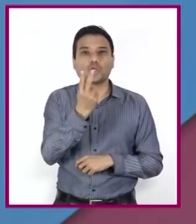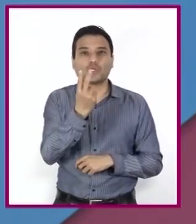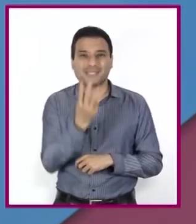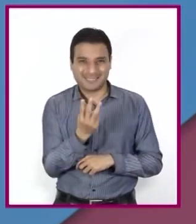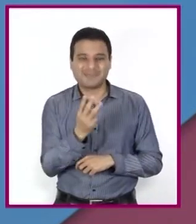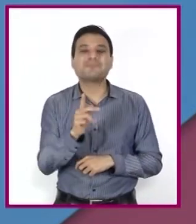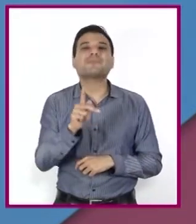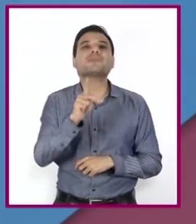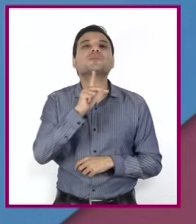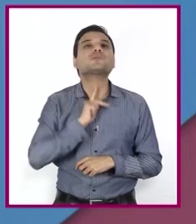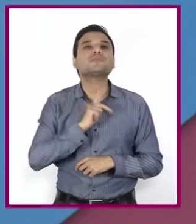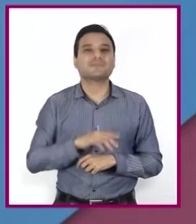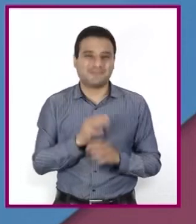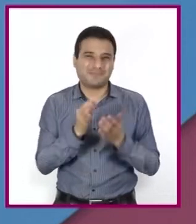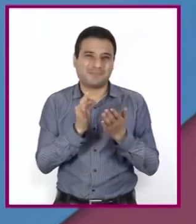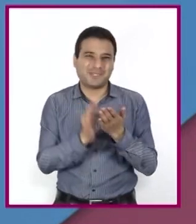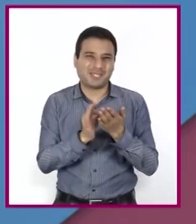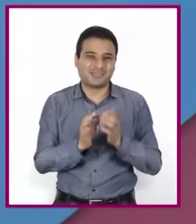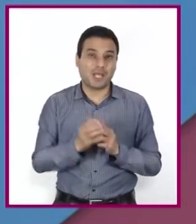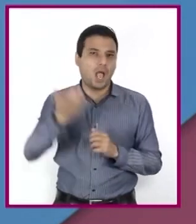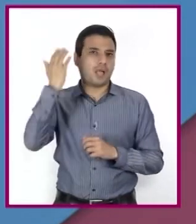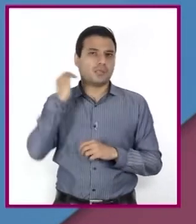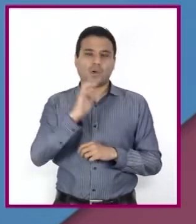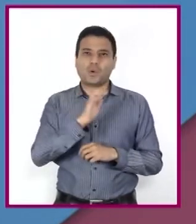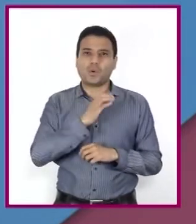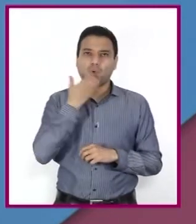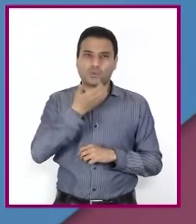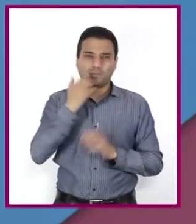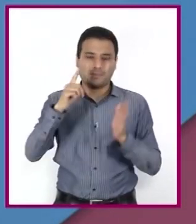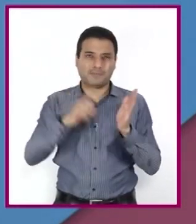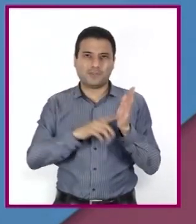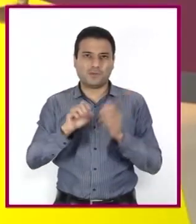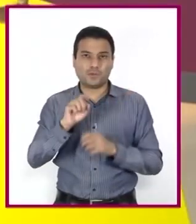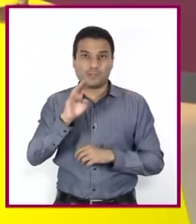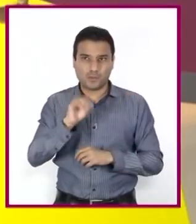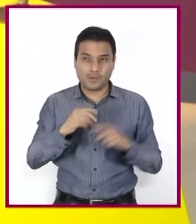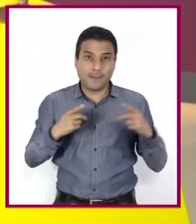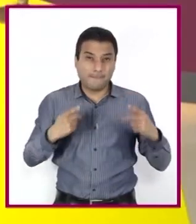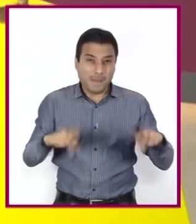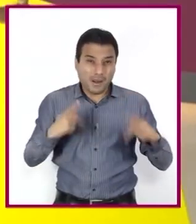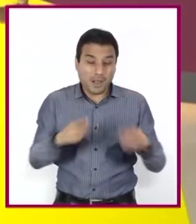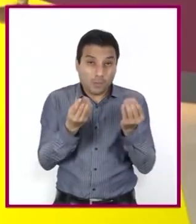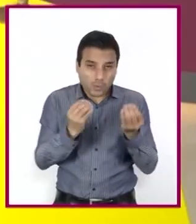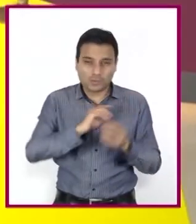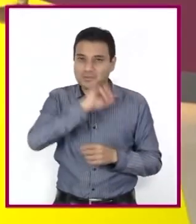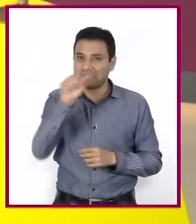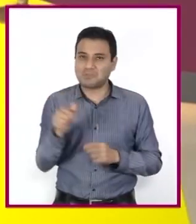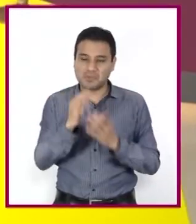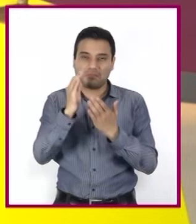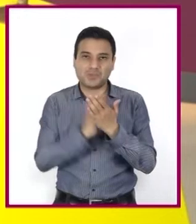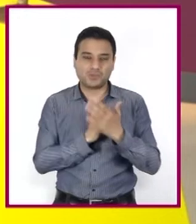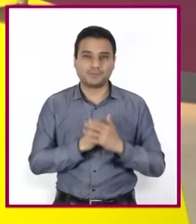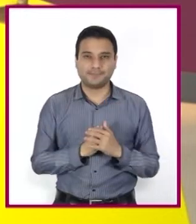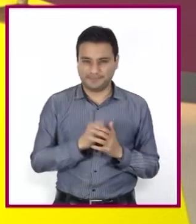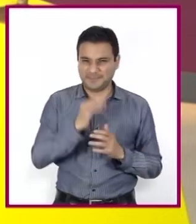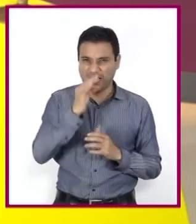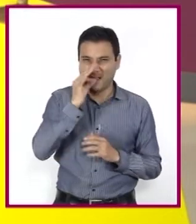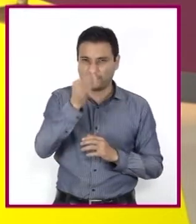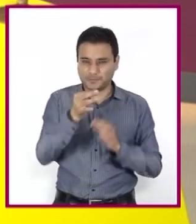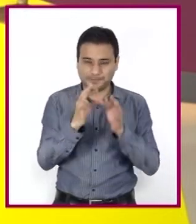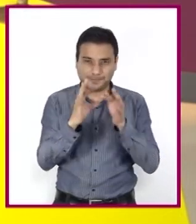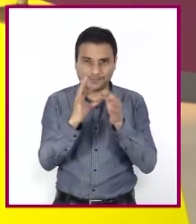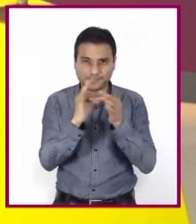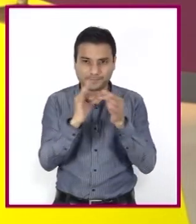del petróleo y metales que le vendía en 1929. Sin embargo, cabe aclarar que como